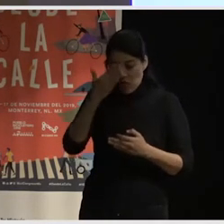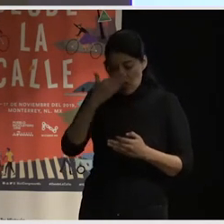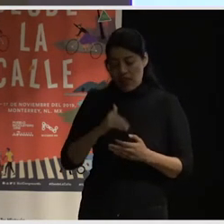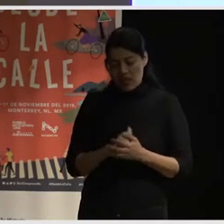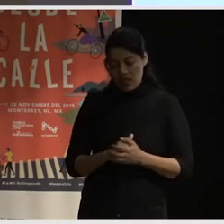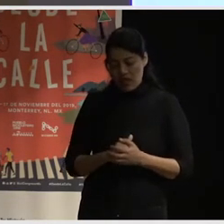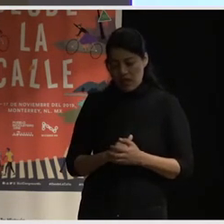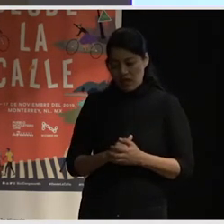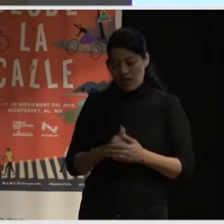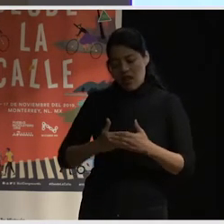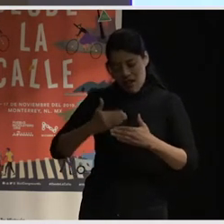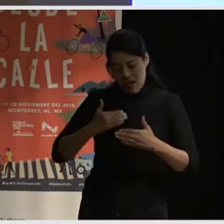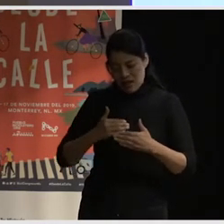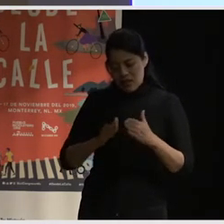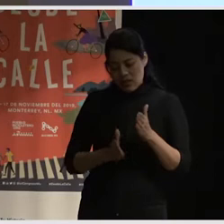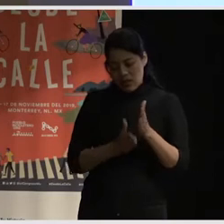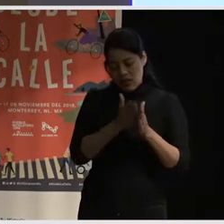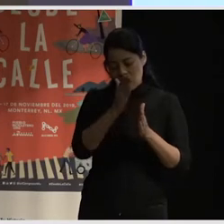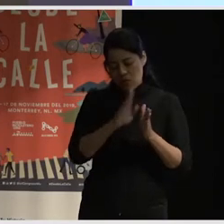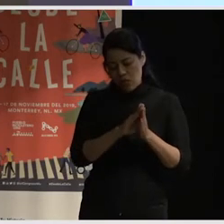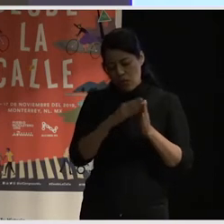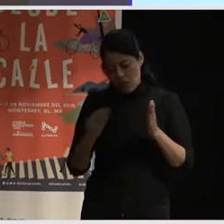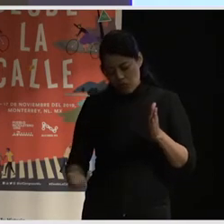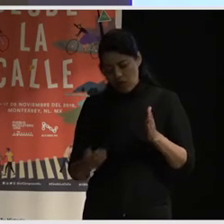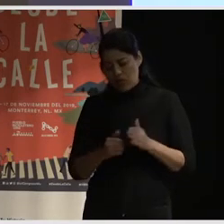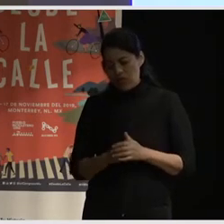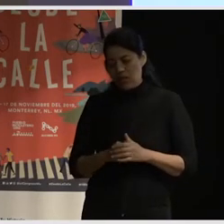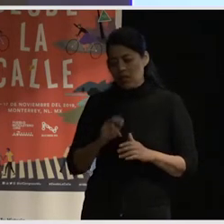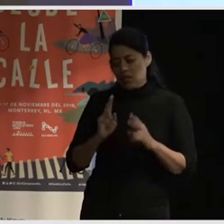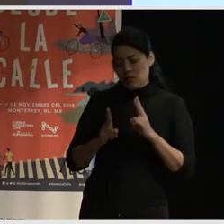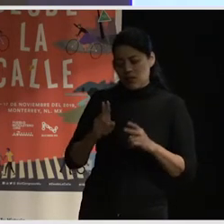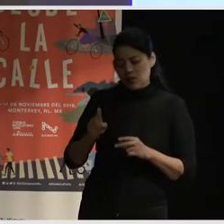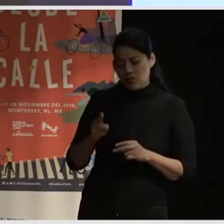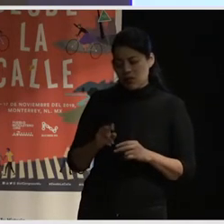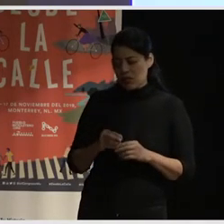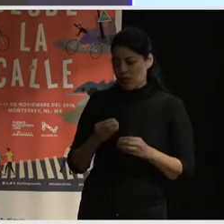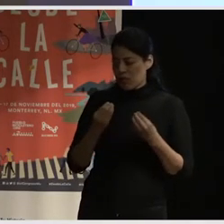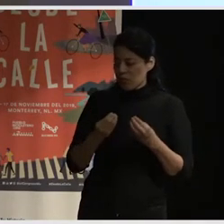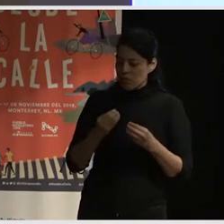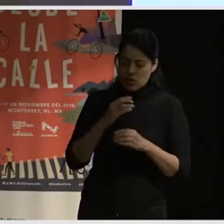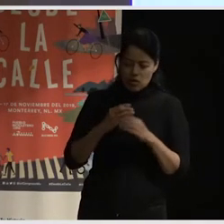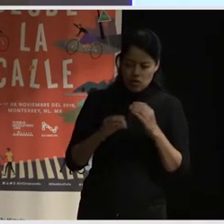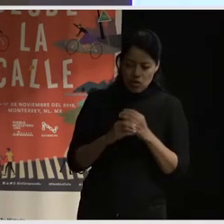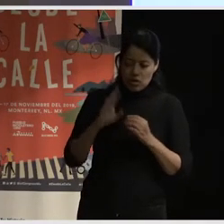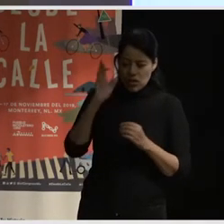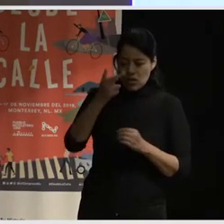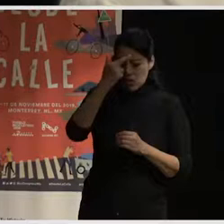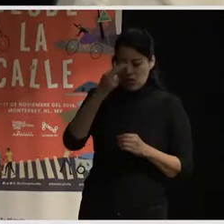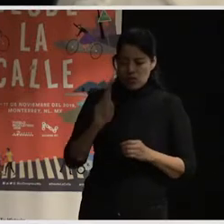previo a la caída del muro no hablando de noviembre tantas cosas que se conmemoran en este en este mes